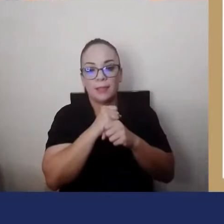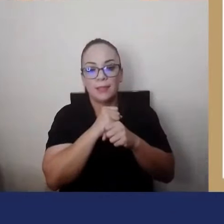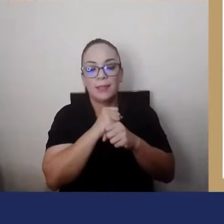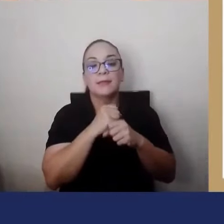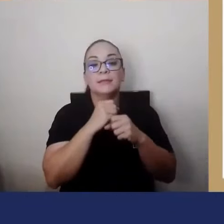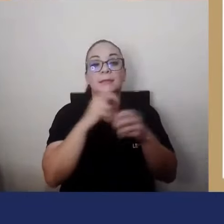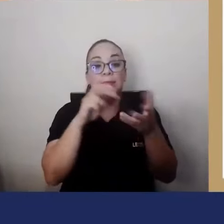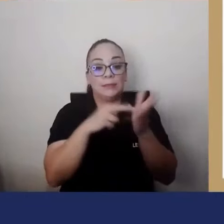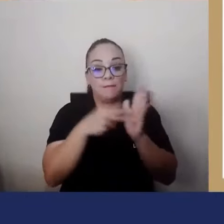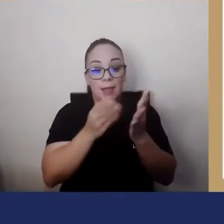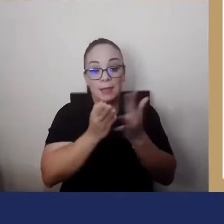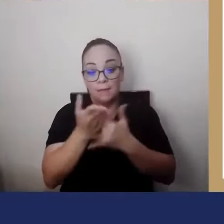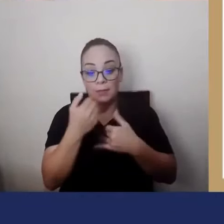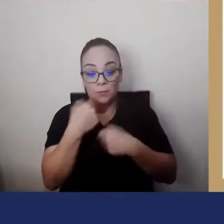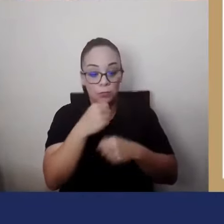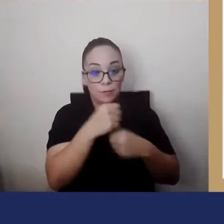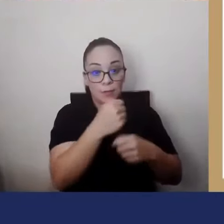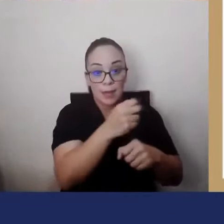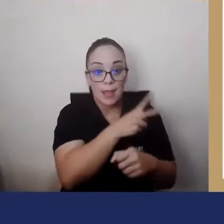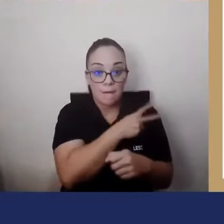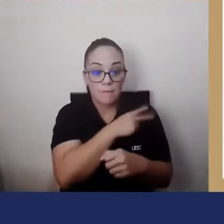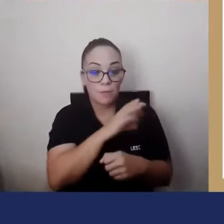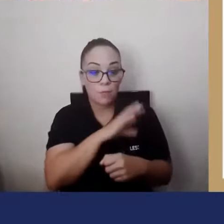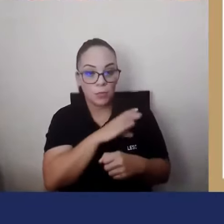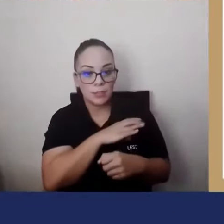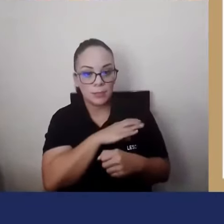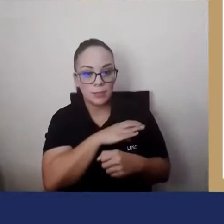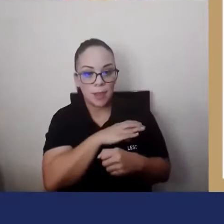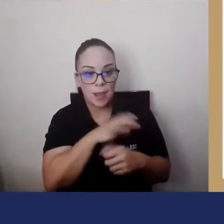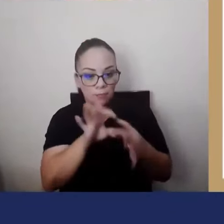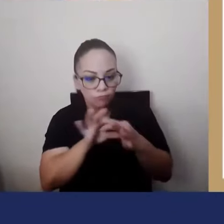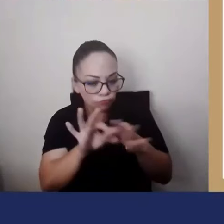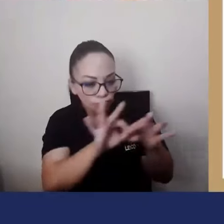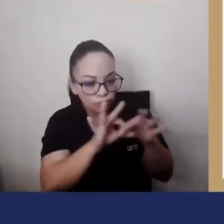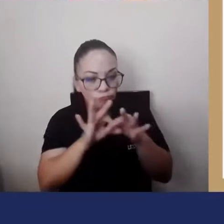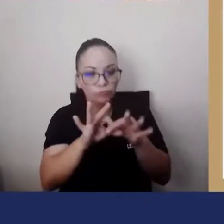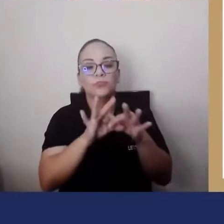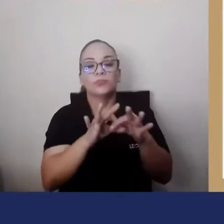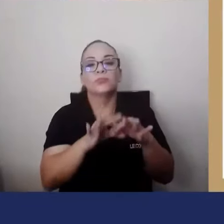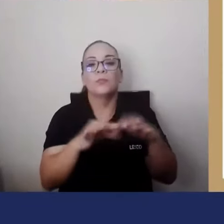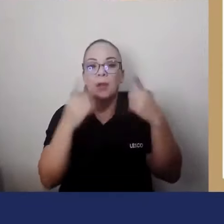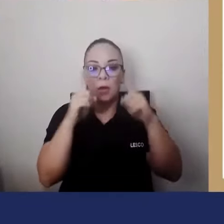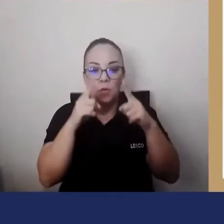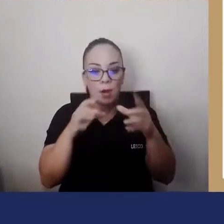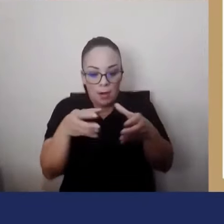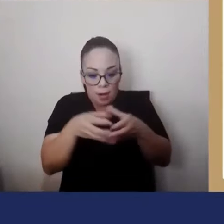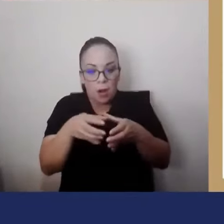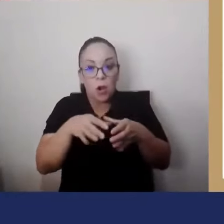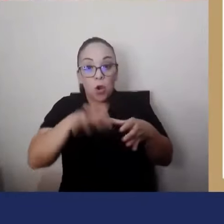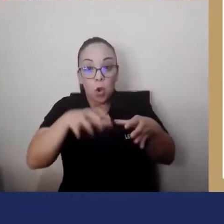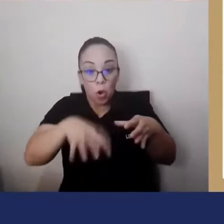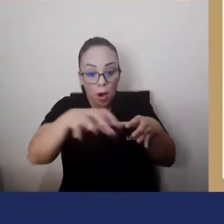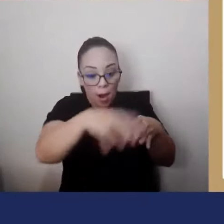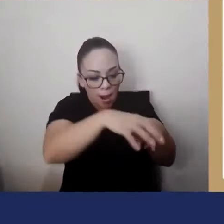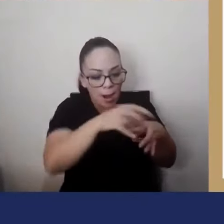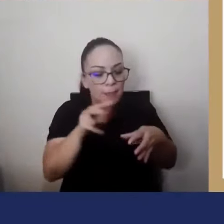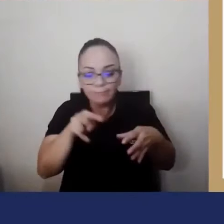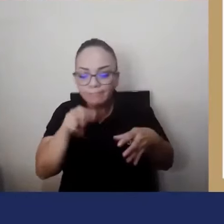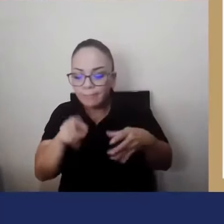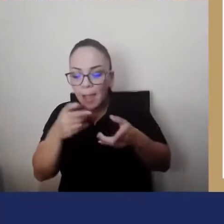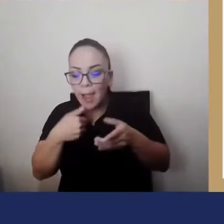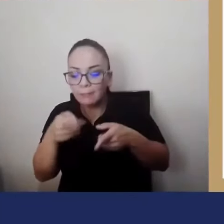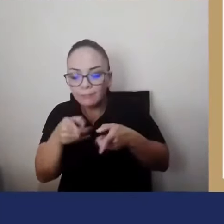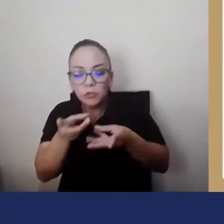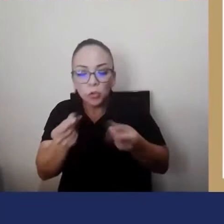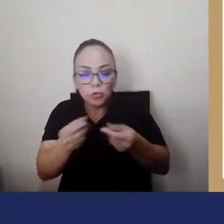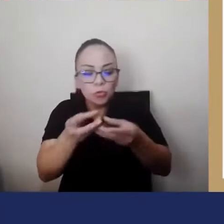con nuestros jefes locales de policía, buscando a ese nivel local soluciones a ese